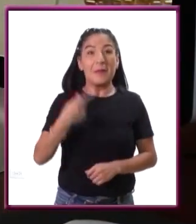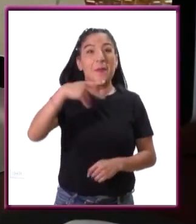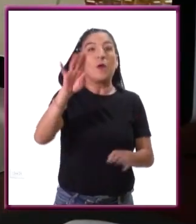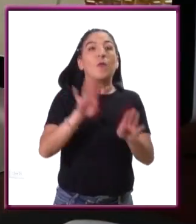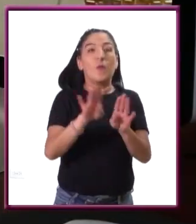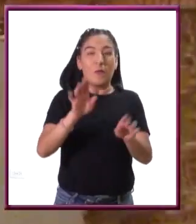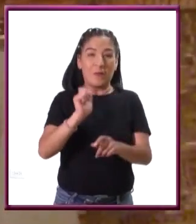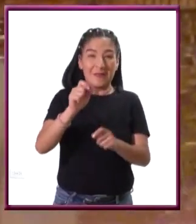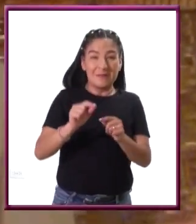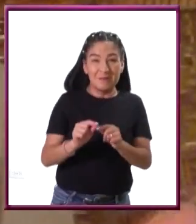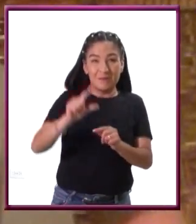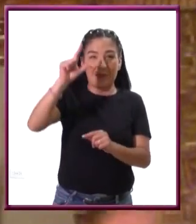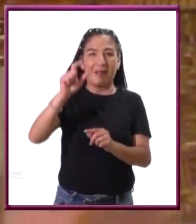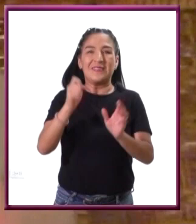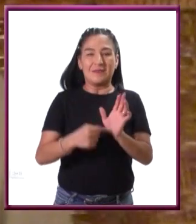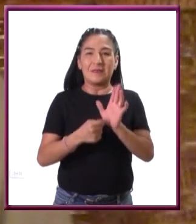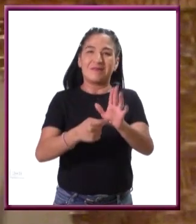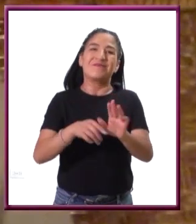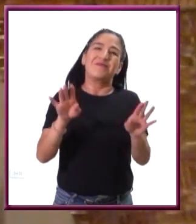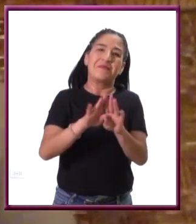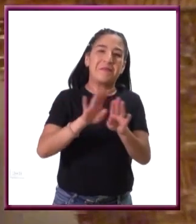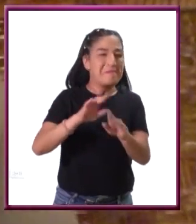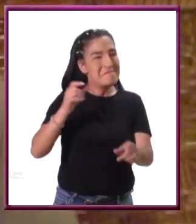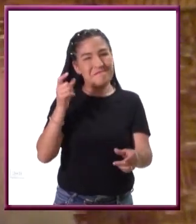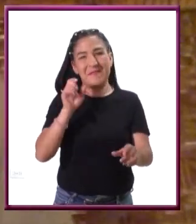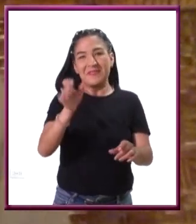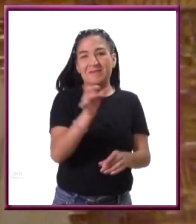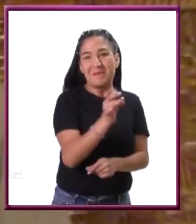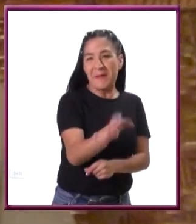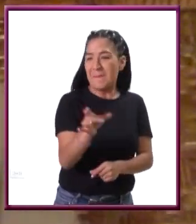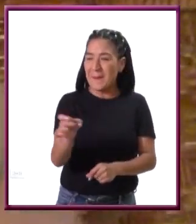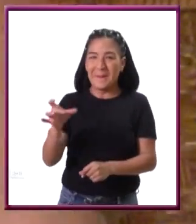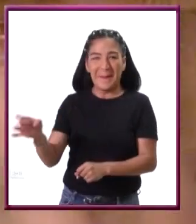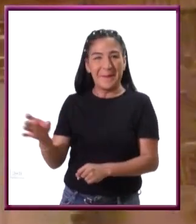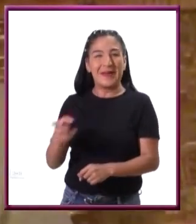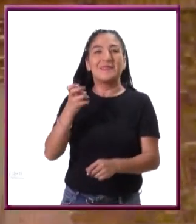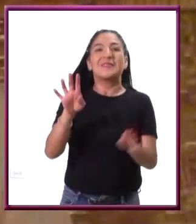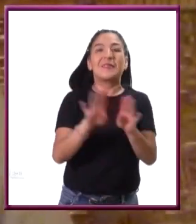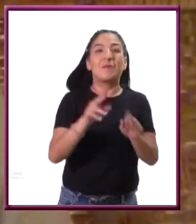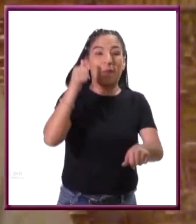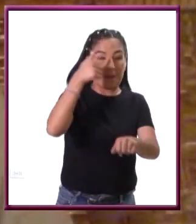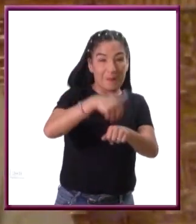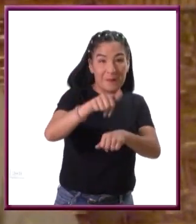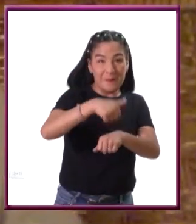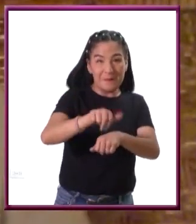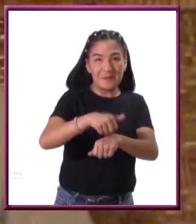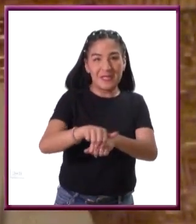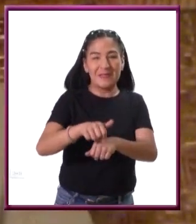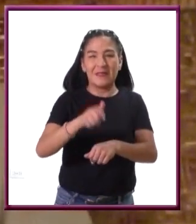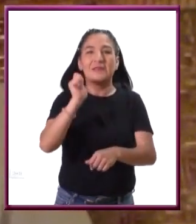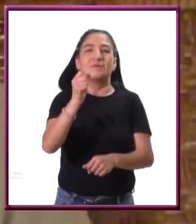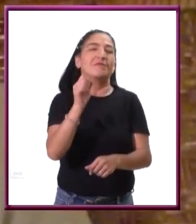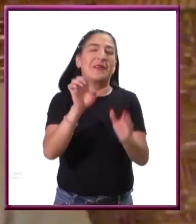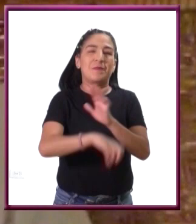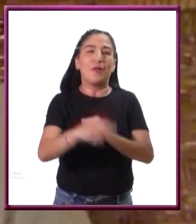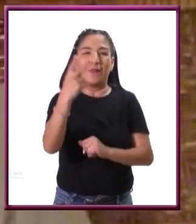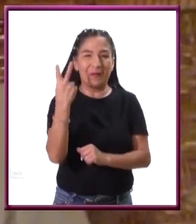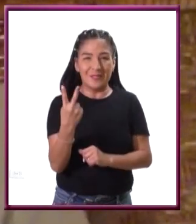los mata a todos, les gana a todos. Tenemos el número, digamos un 2, y ahora